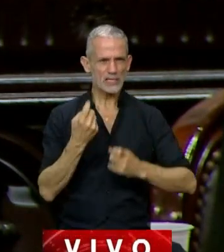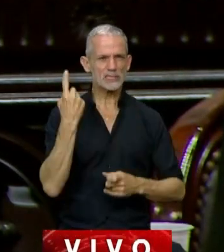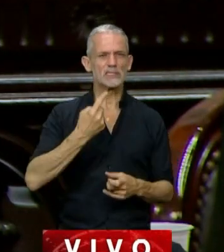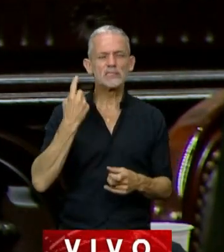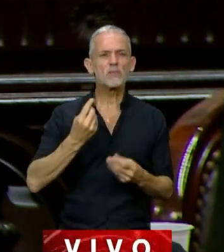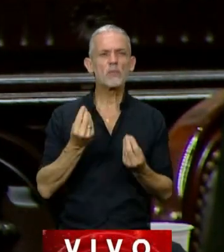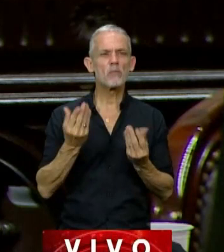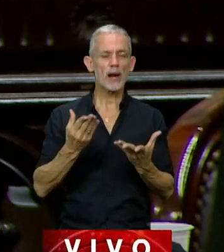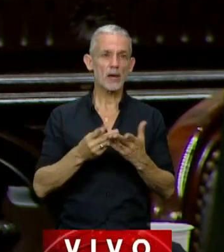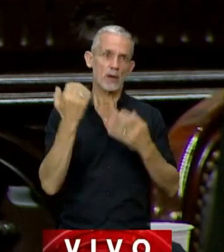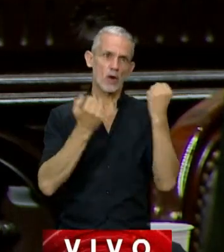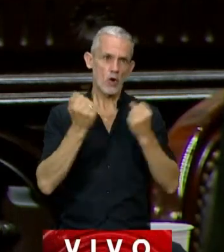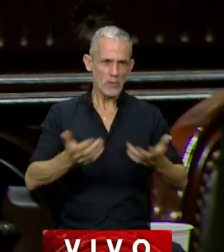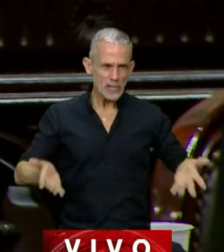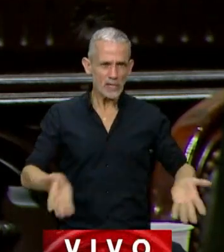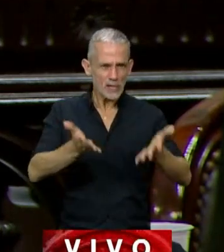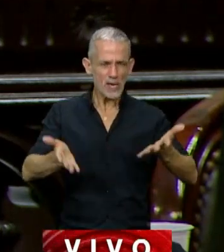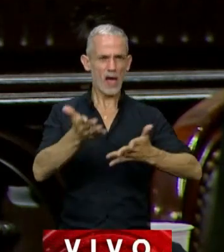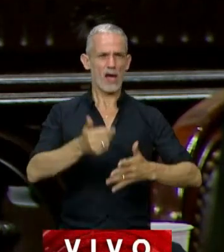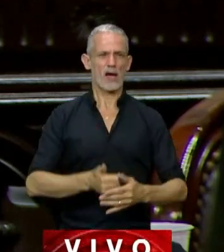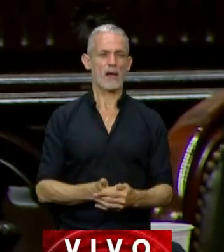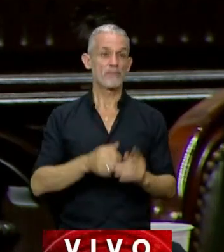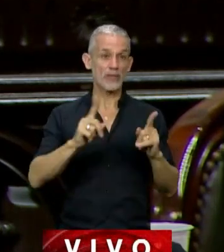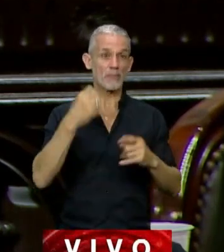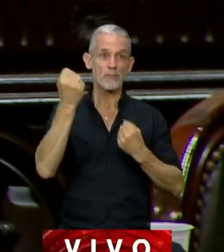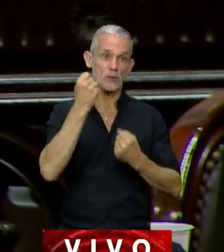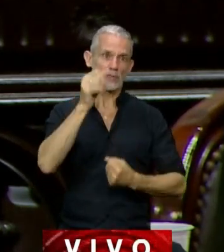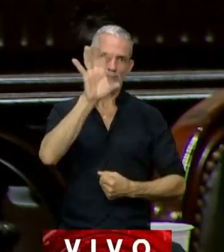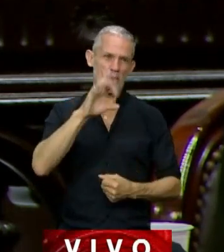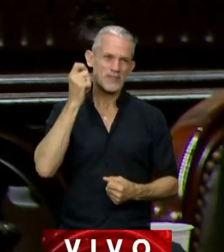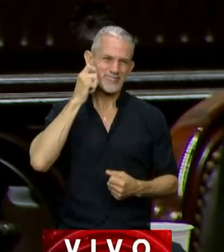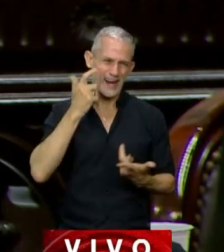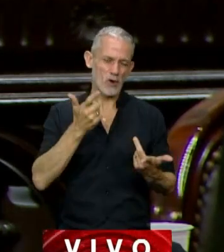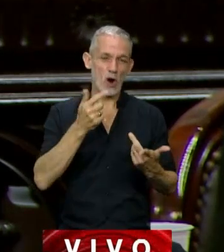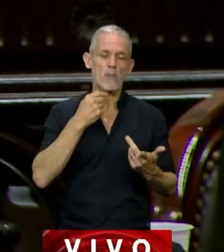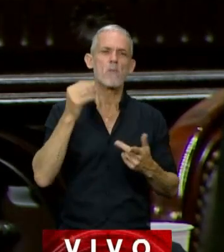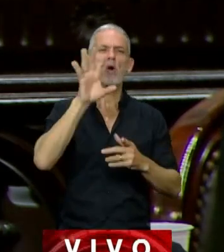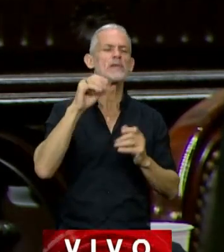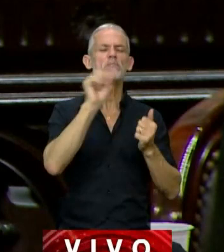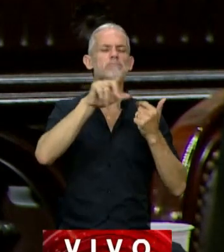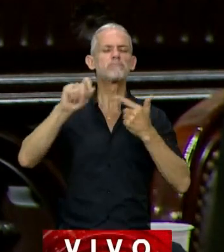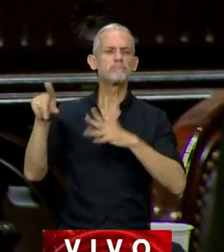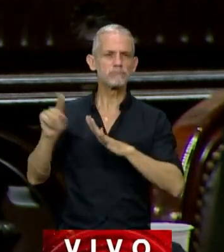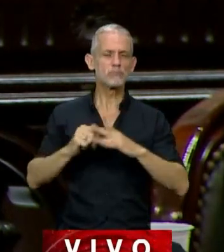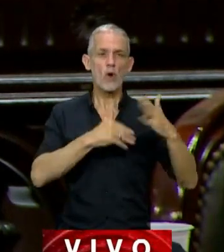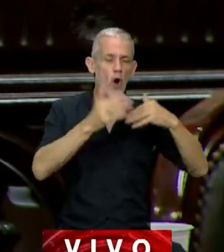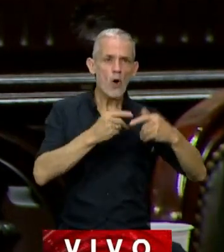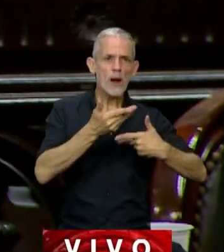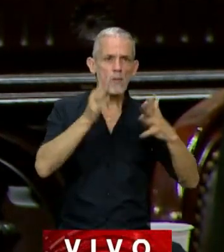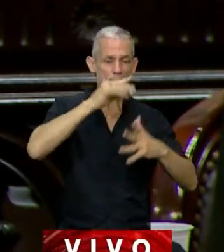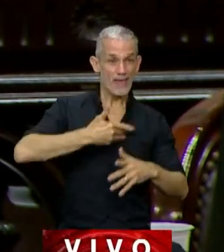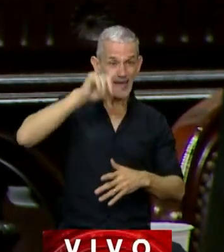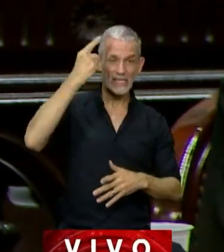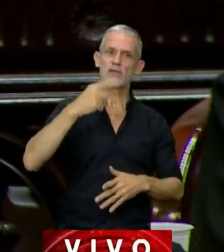nuestras economías, para nuestras provincias. Consolidar la obra pública en nuestra provincia